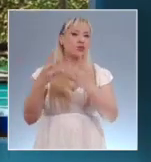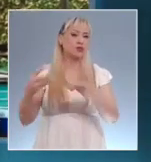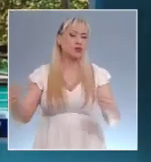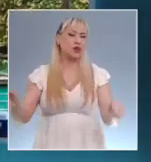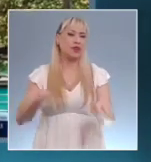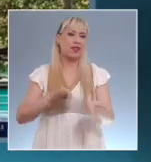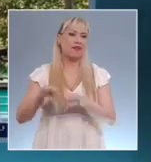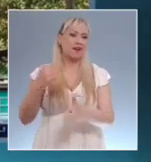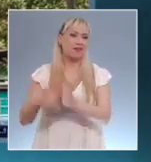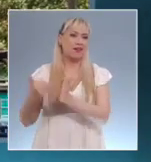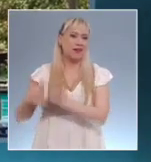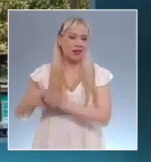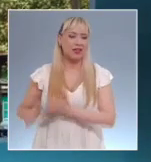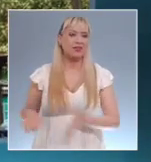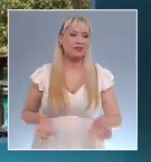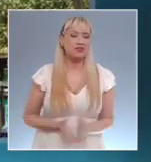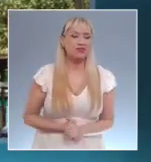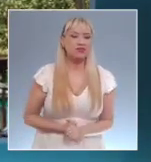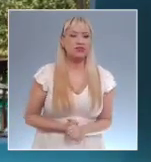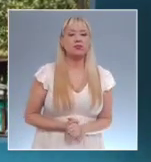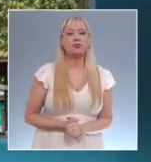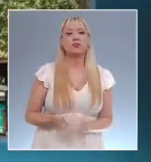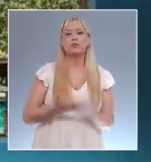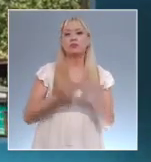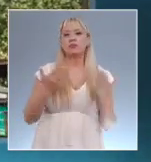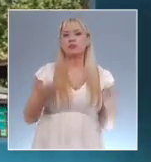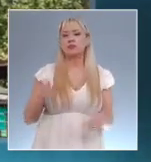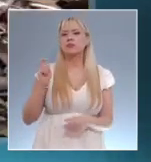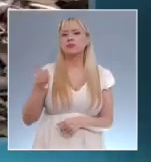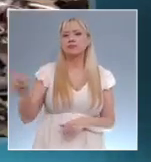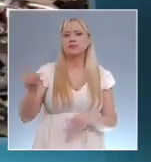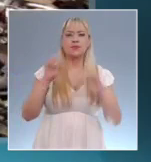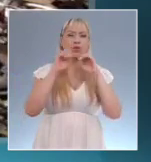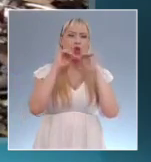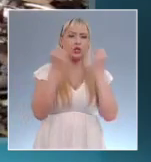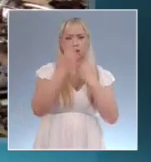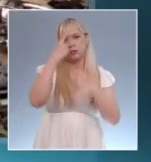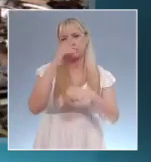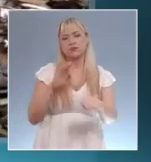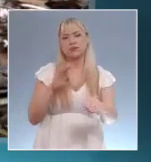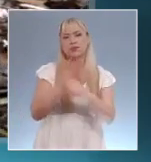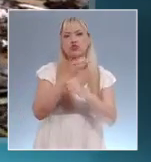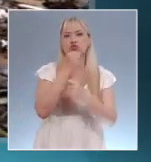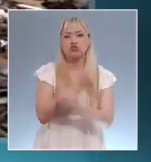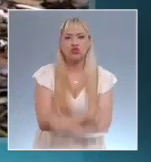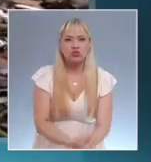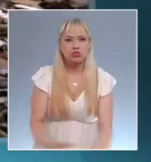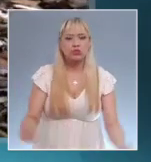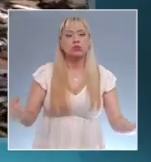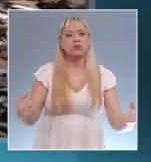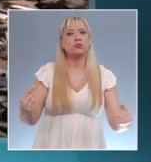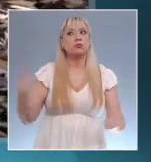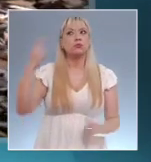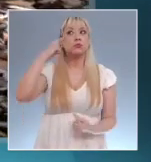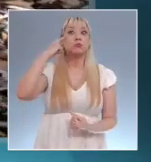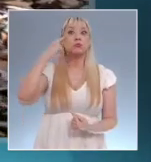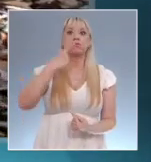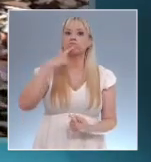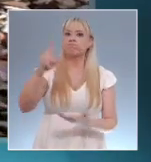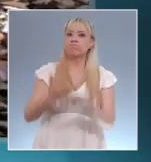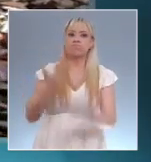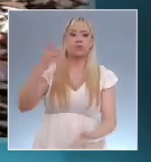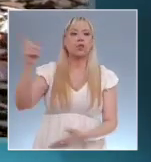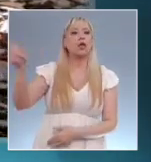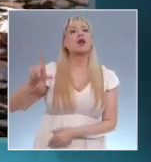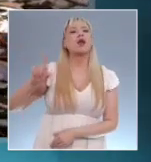International Rights Advocates, organización defensora del bienestar infantil, presentó una demanda contra el gobierno de Biden para bloquear las importaciones de